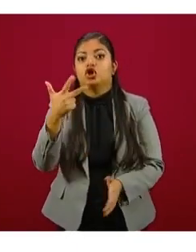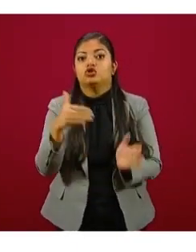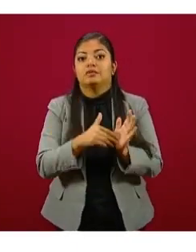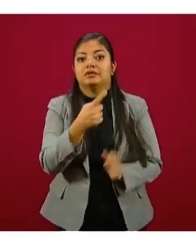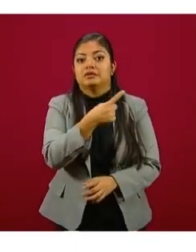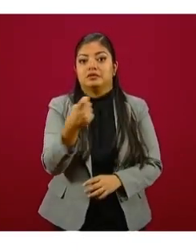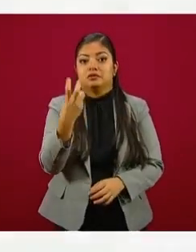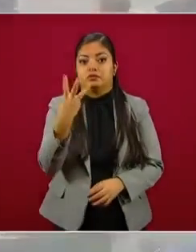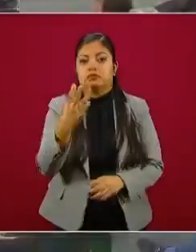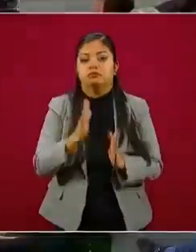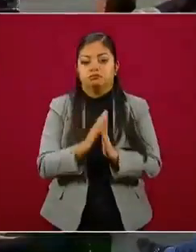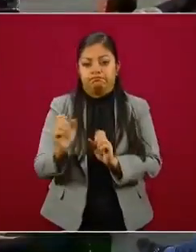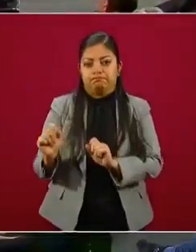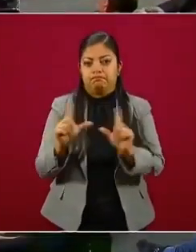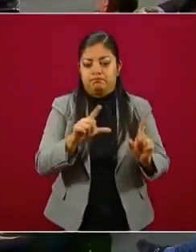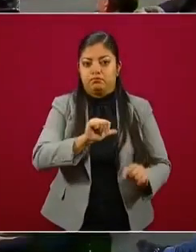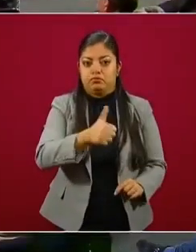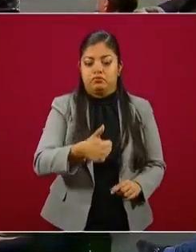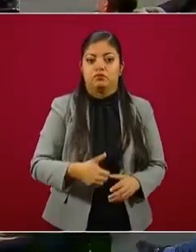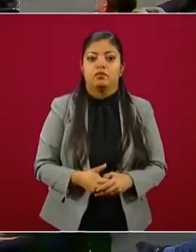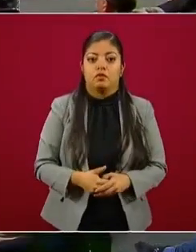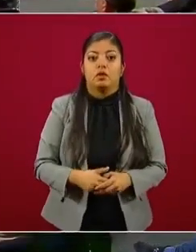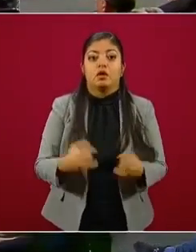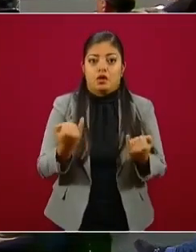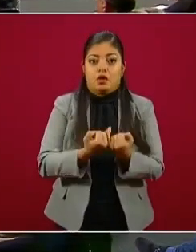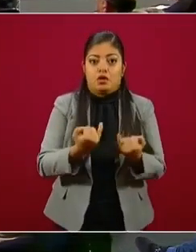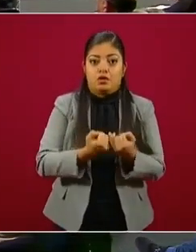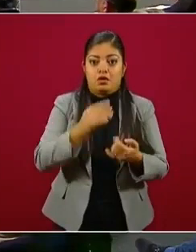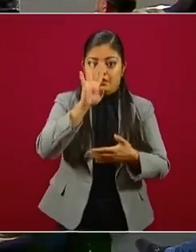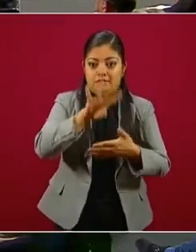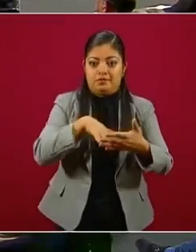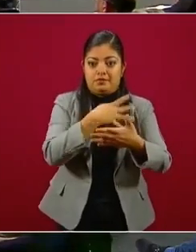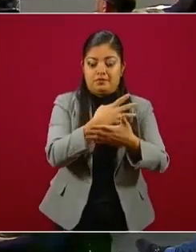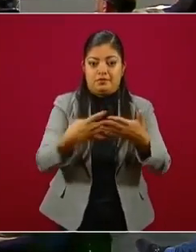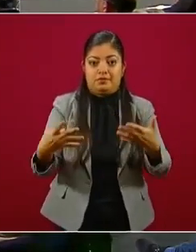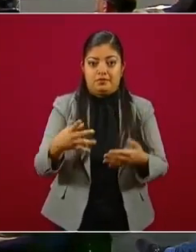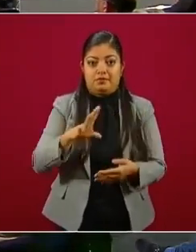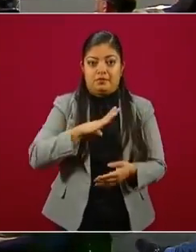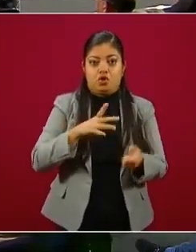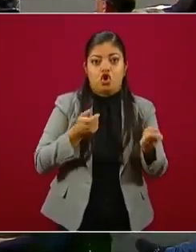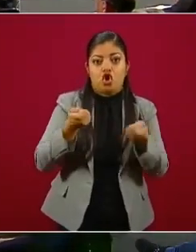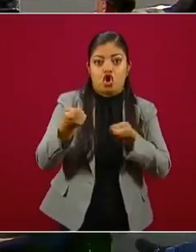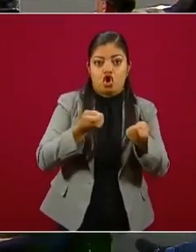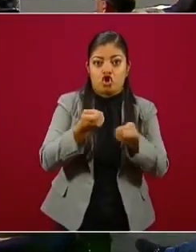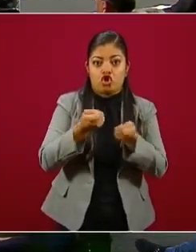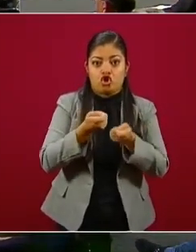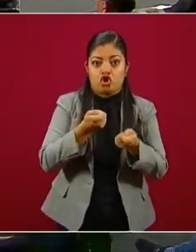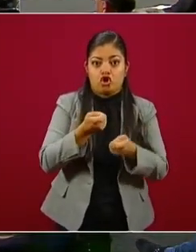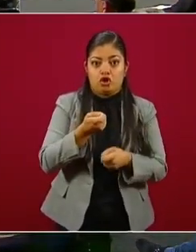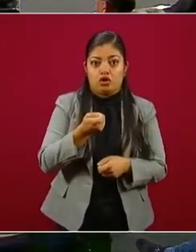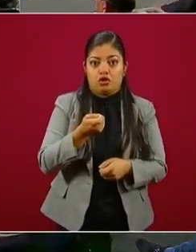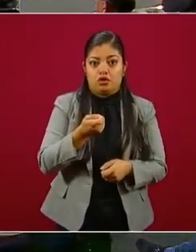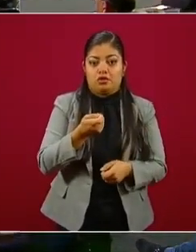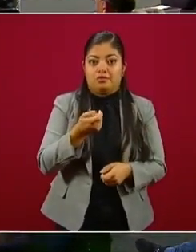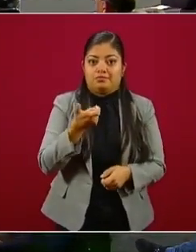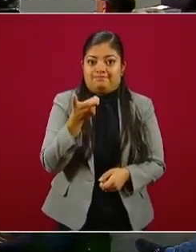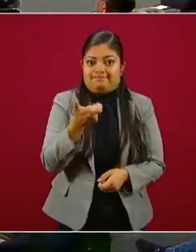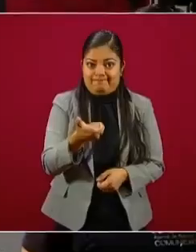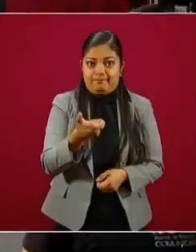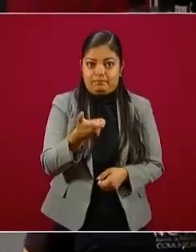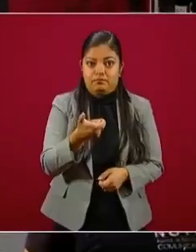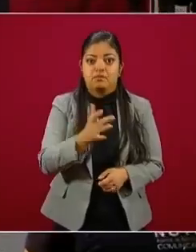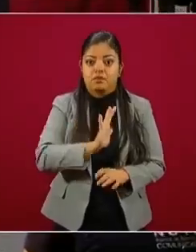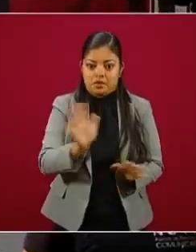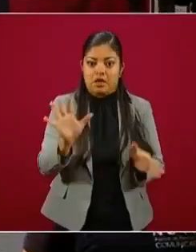8,113. La siguiente, por favor. El tablero sectorial que aquí les ponemos de control de recursos está aquí ya ampliado,